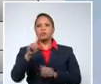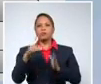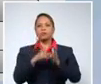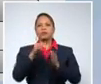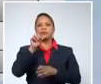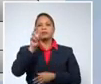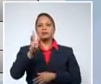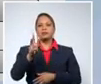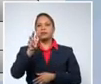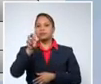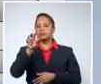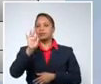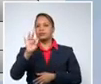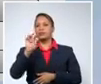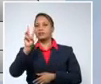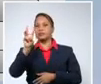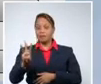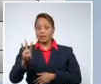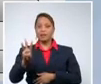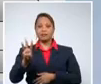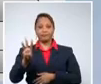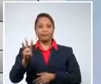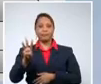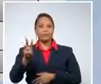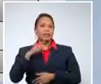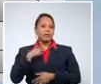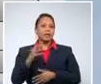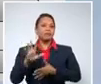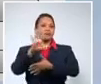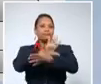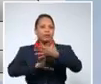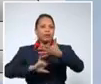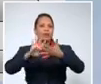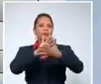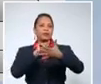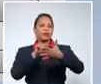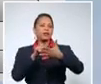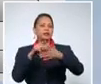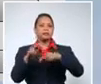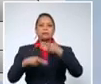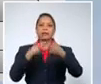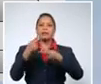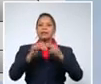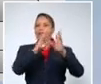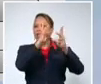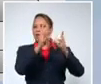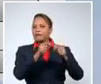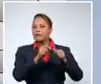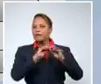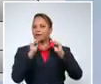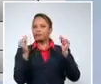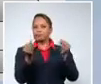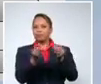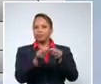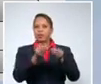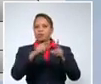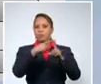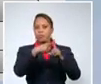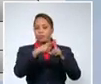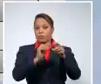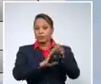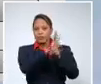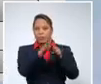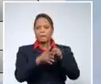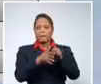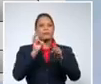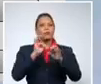211.383, se corresponden con nuestra región, y eso hace que la cifra ya acumulada de casos diagnosticados